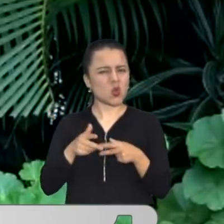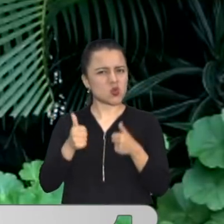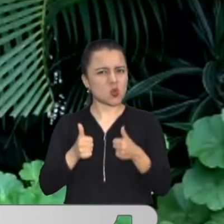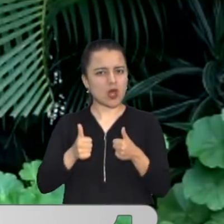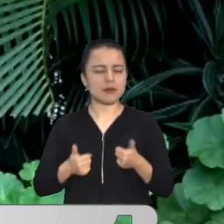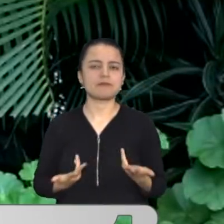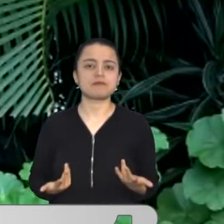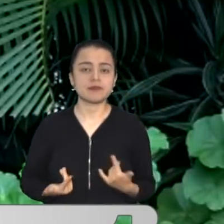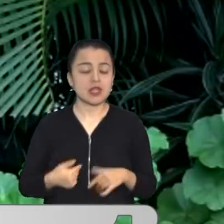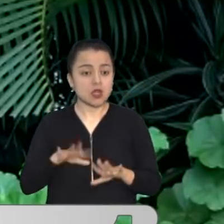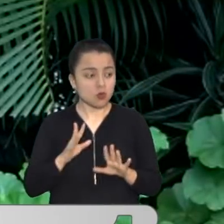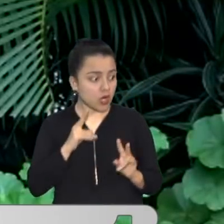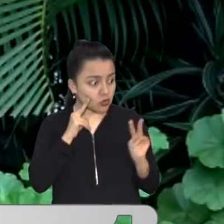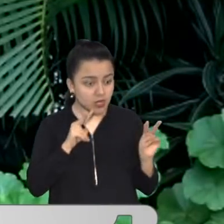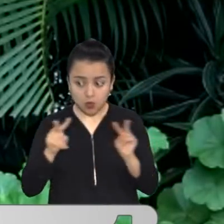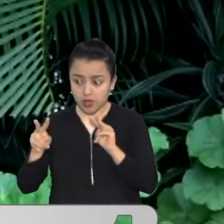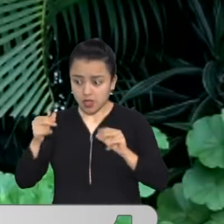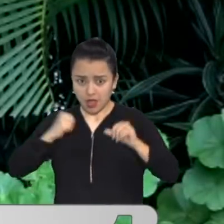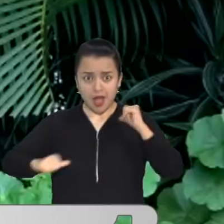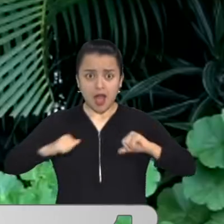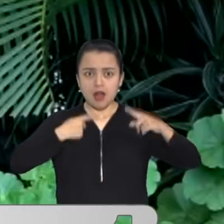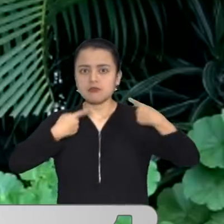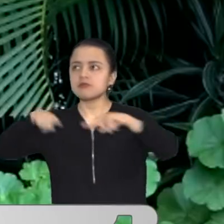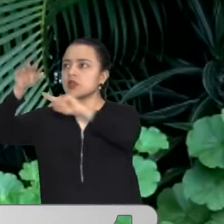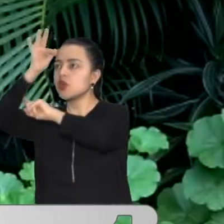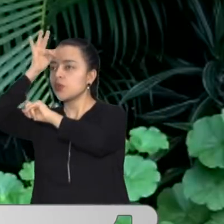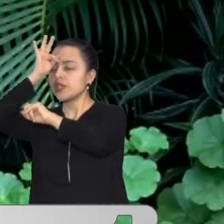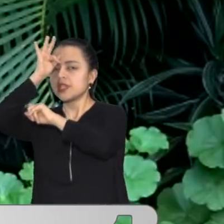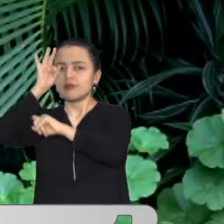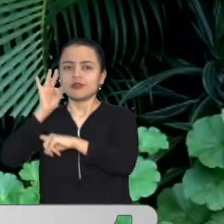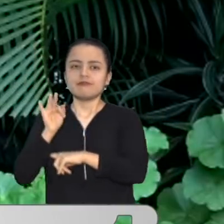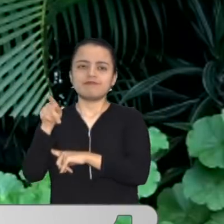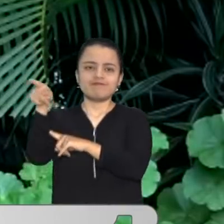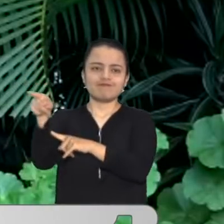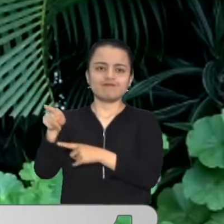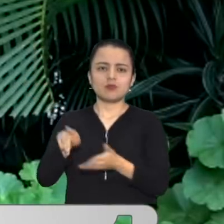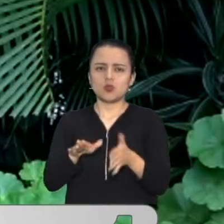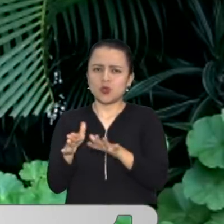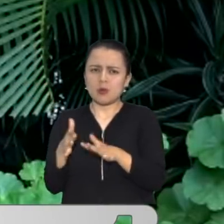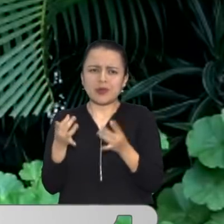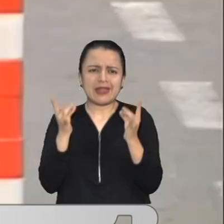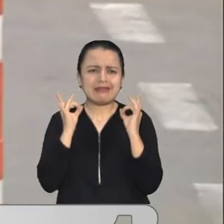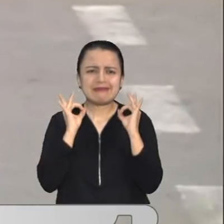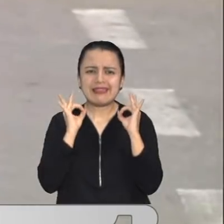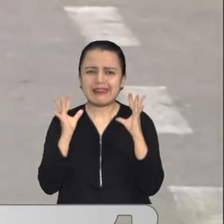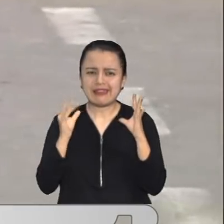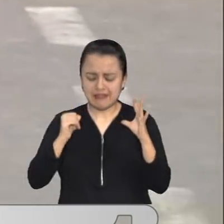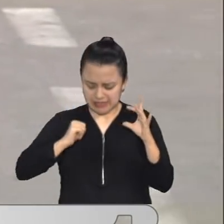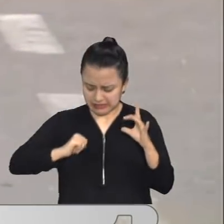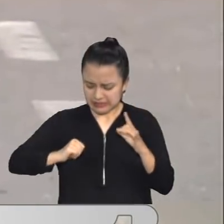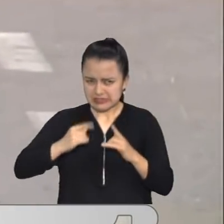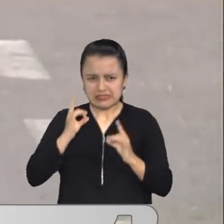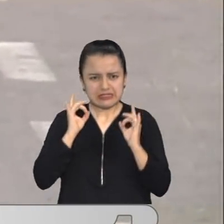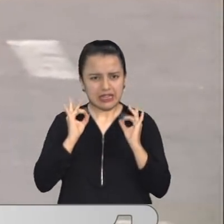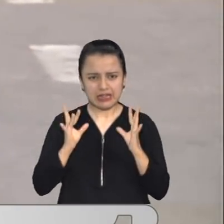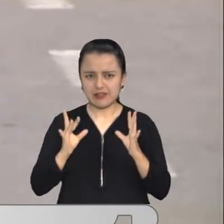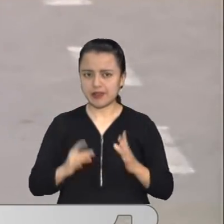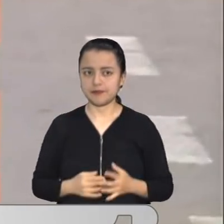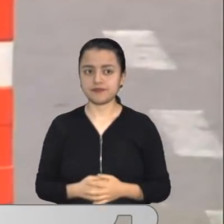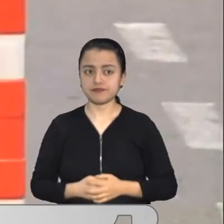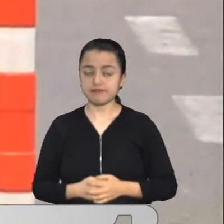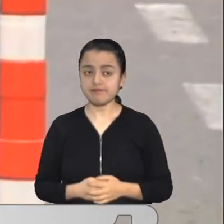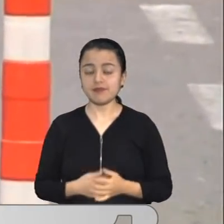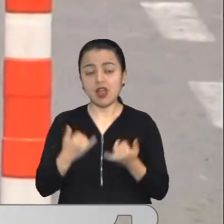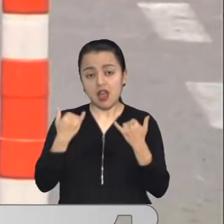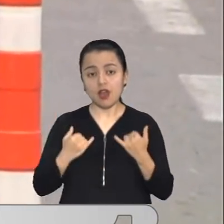inmediata trasladado al hospital del municipio, pero lamentablemente fallece por la gravedad de las heridas. Las investigaciones sobre los móviles de la